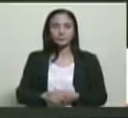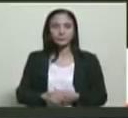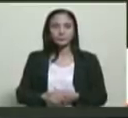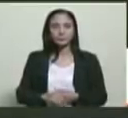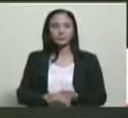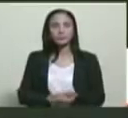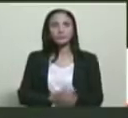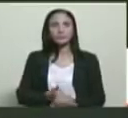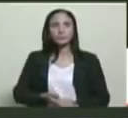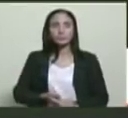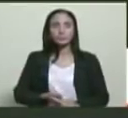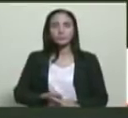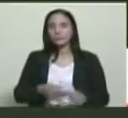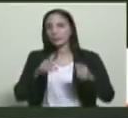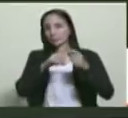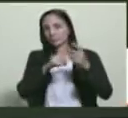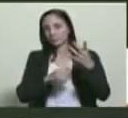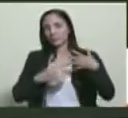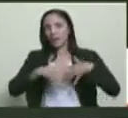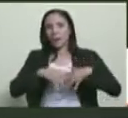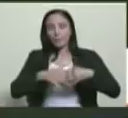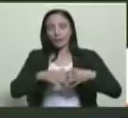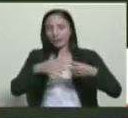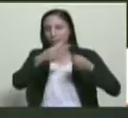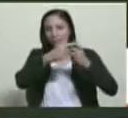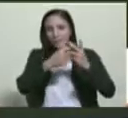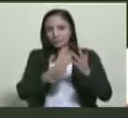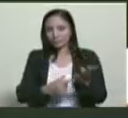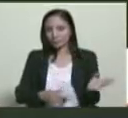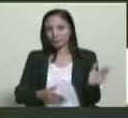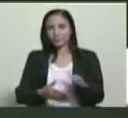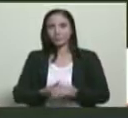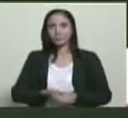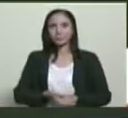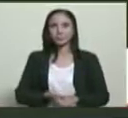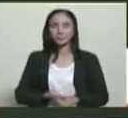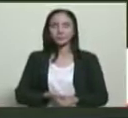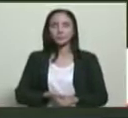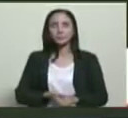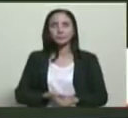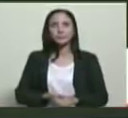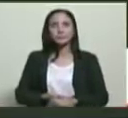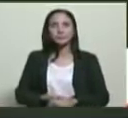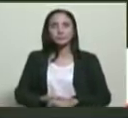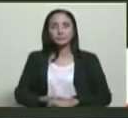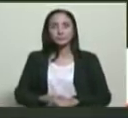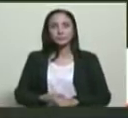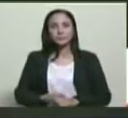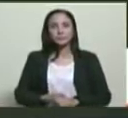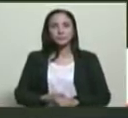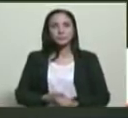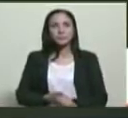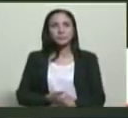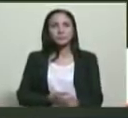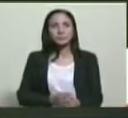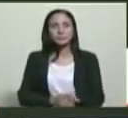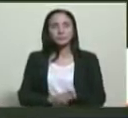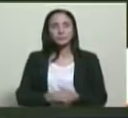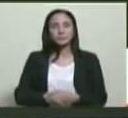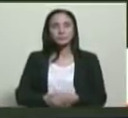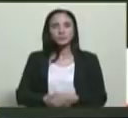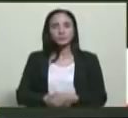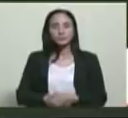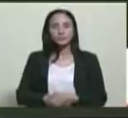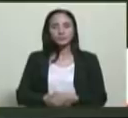Orinoco, Sunagro, Pequivén, Maribelca, Cuspal, Sidor, Cementos